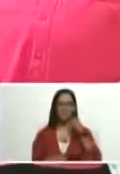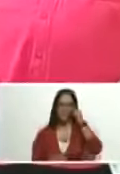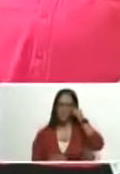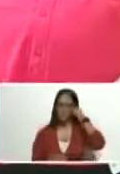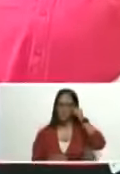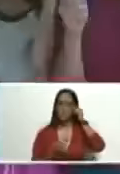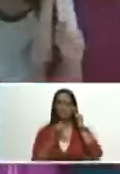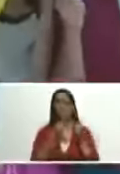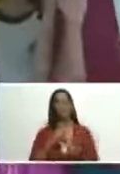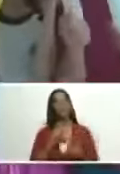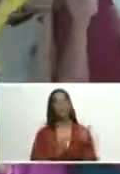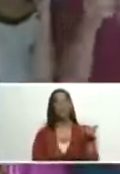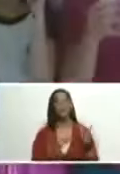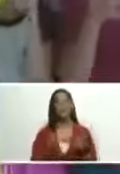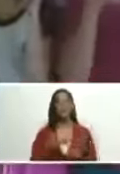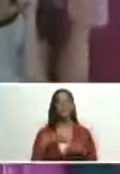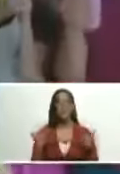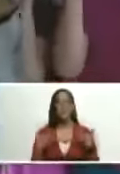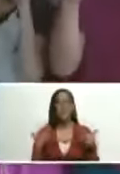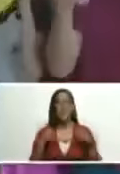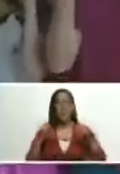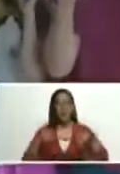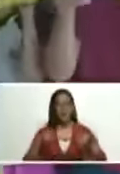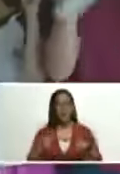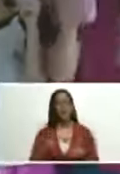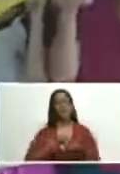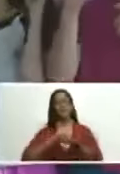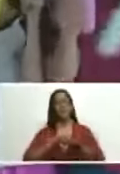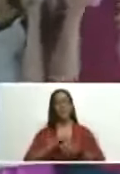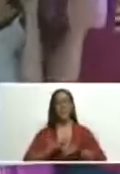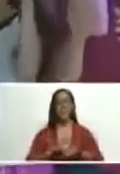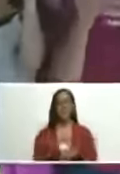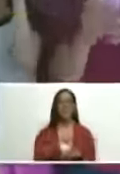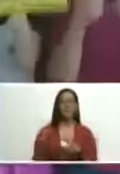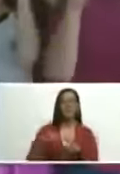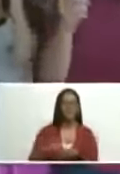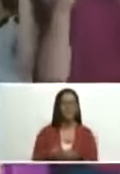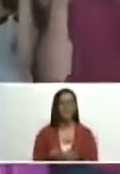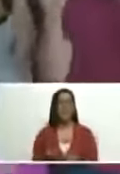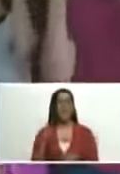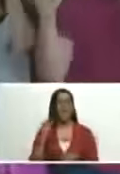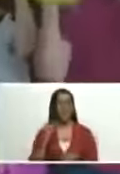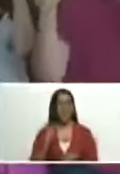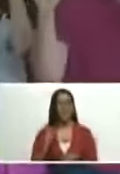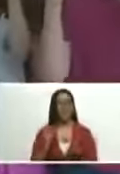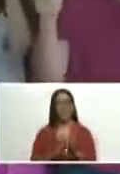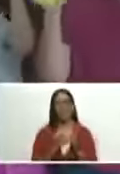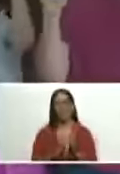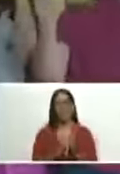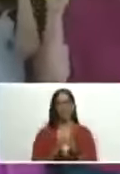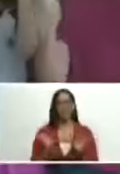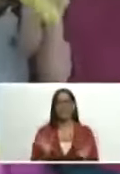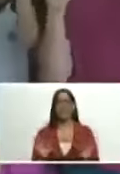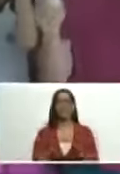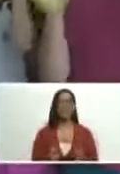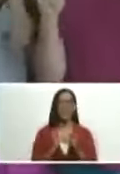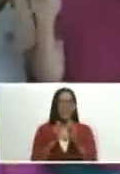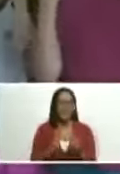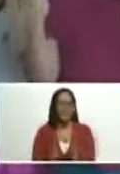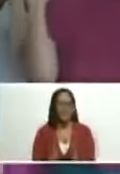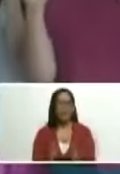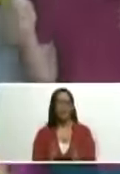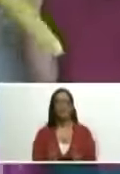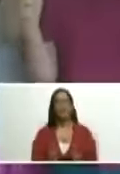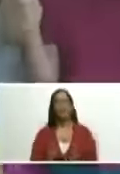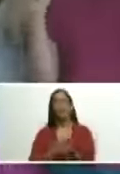mucha alegría aquí en Valera, de verdad, porque además en escasos minutos seguramente iniciará